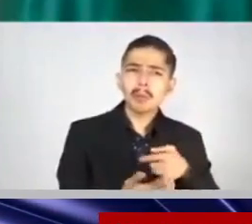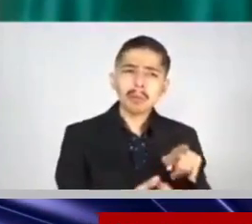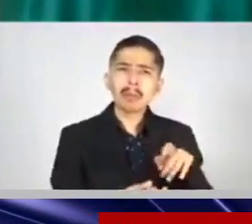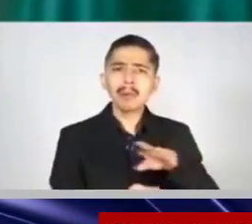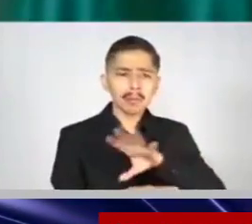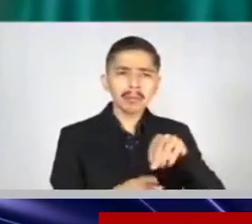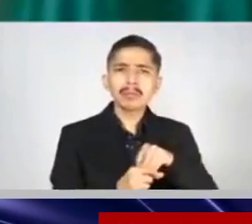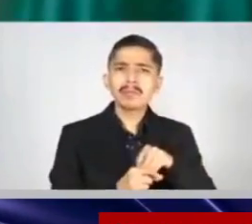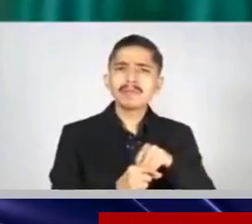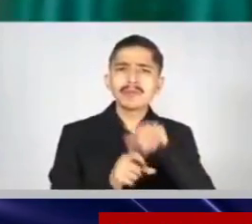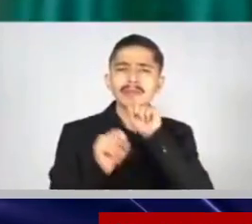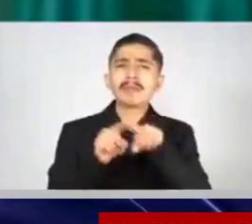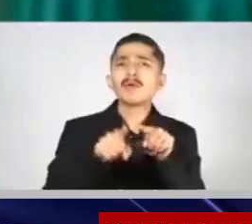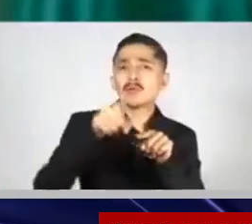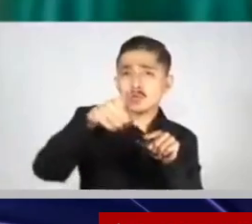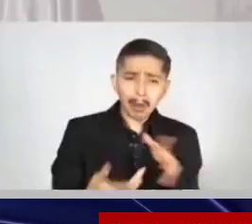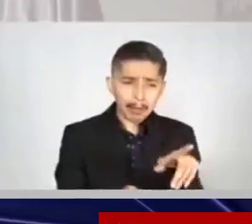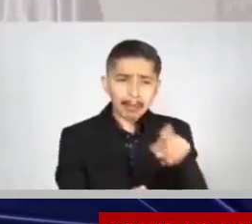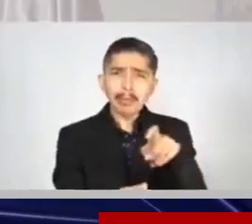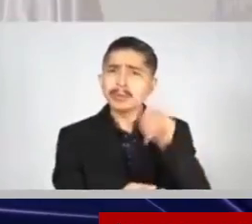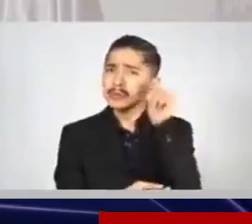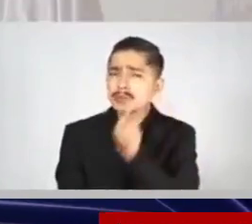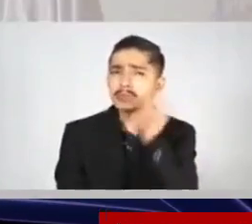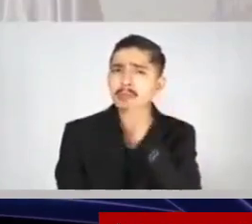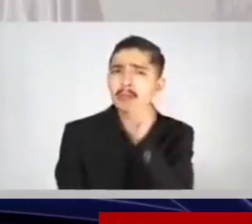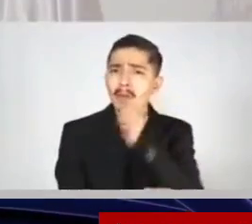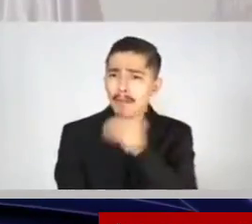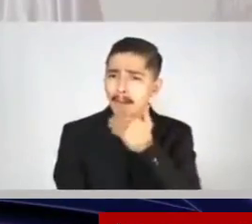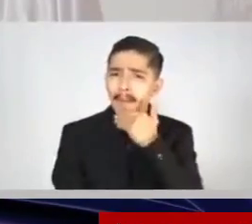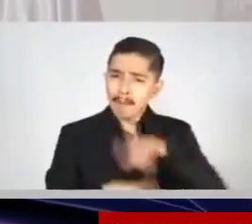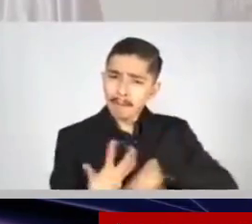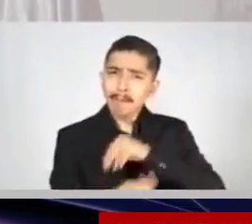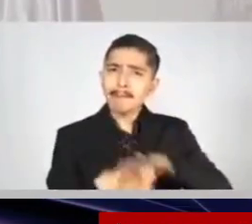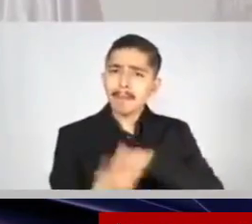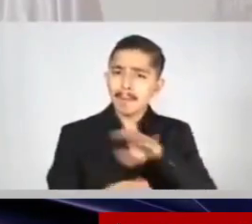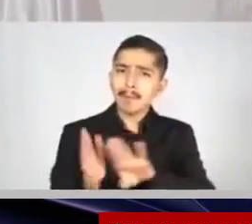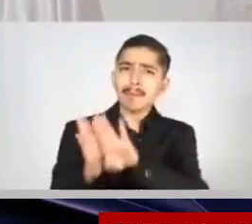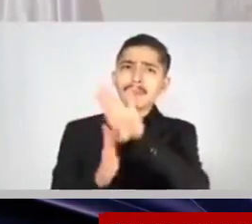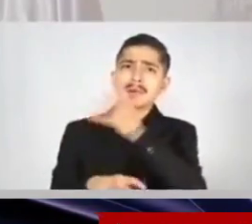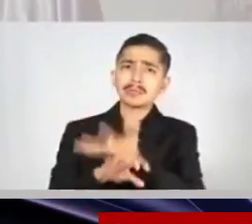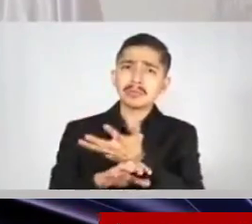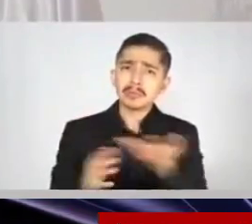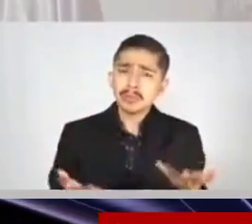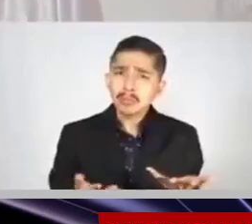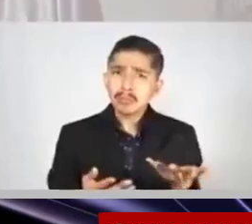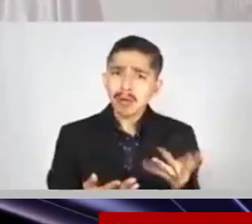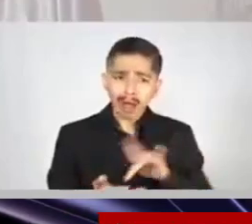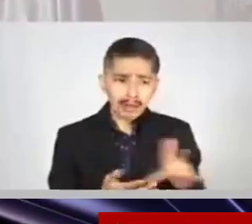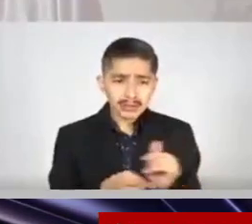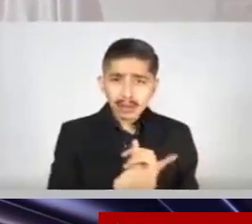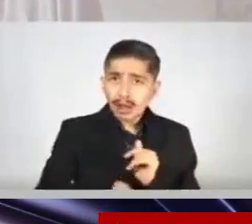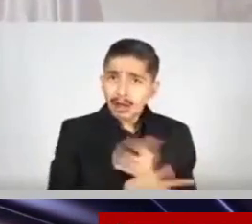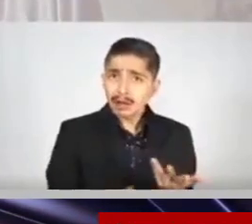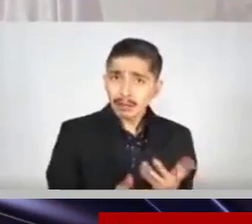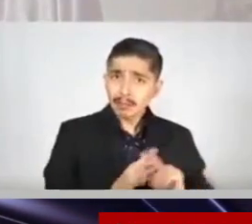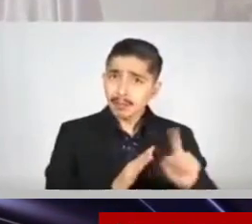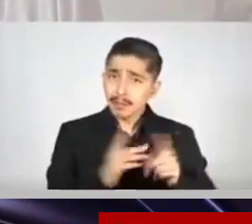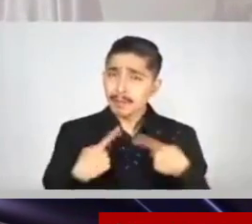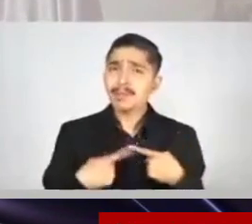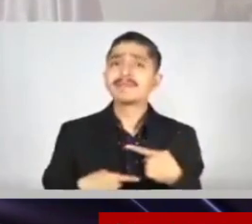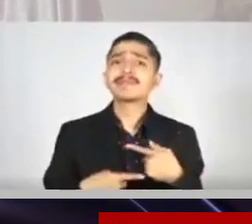son la mayoría de ustedes contribuyen de manera permanente queridos hermanos por el contrario